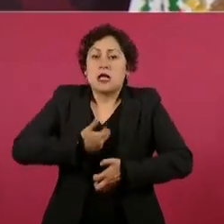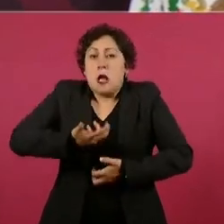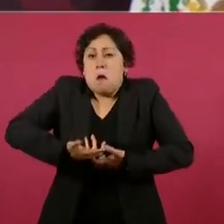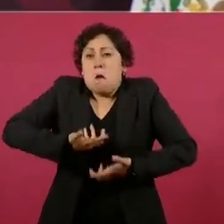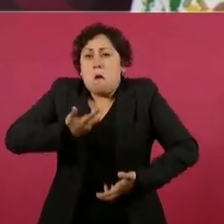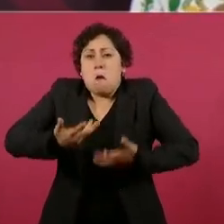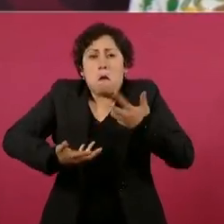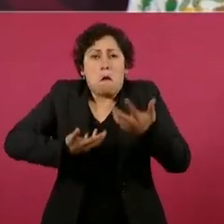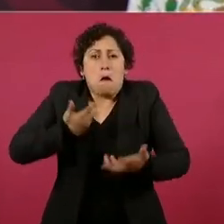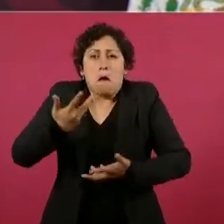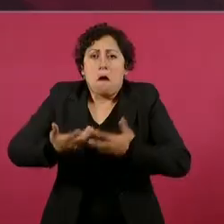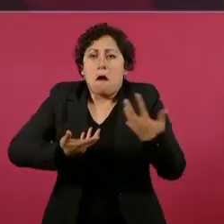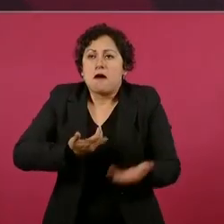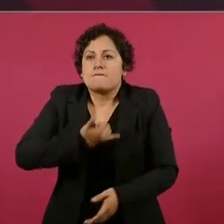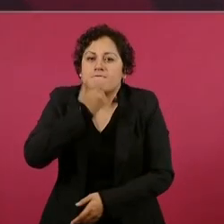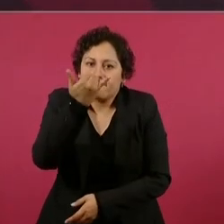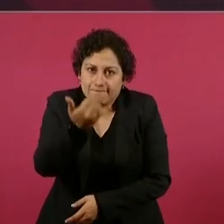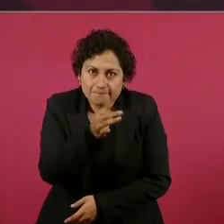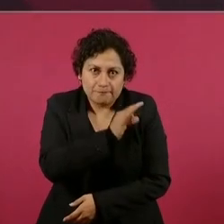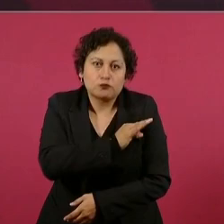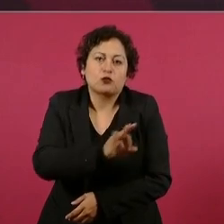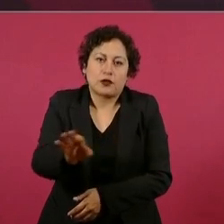Entonces, cuando se lee,